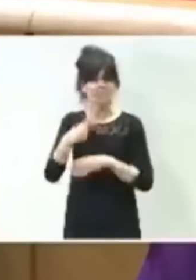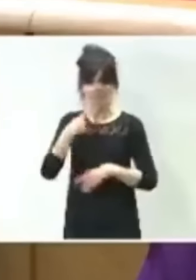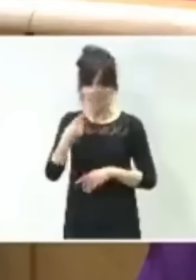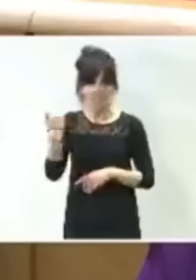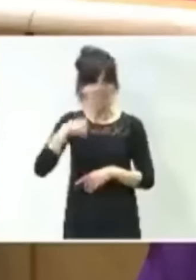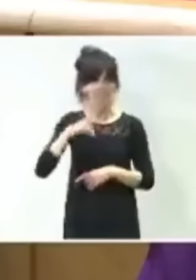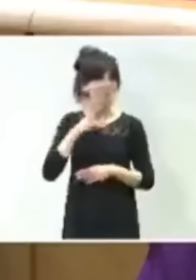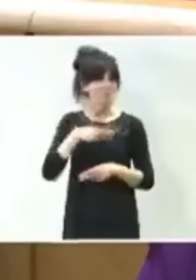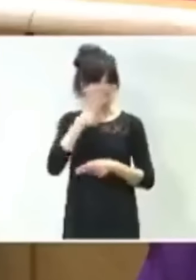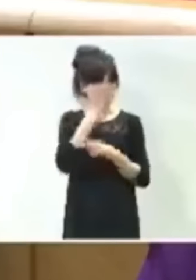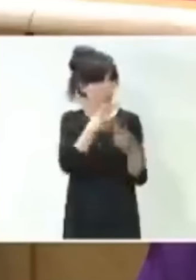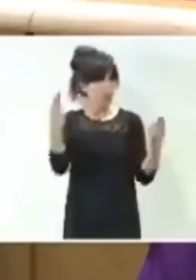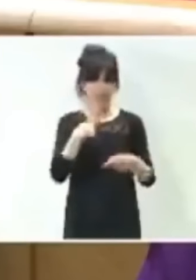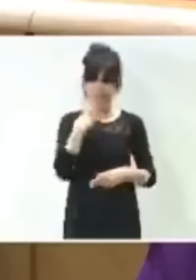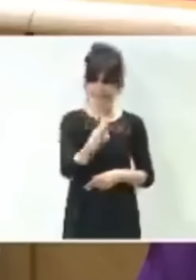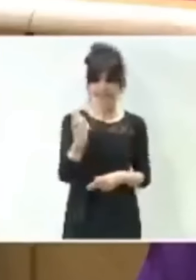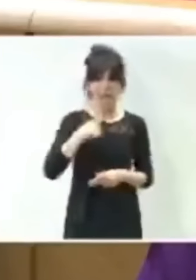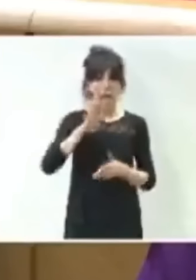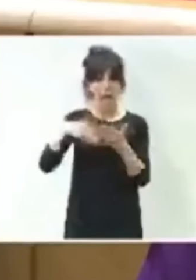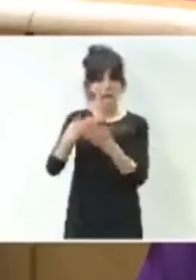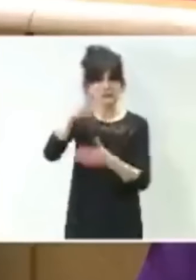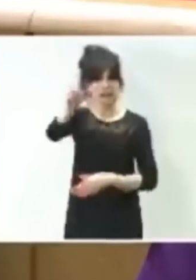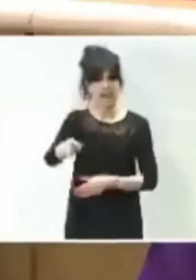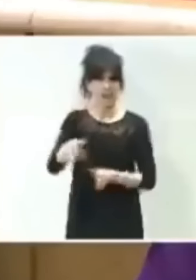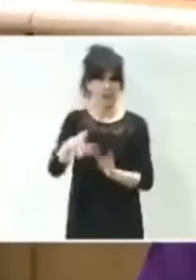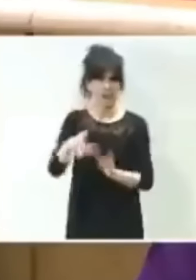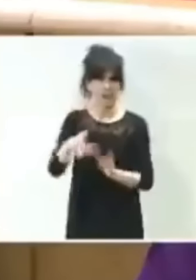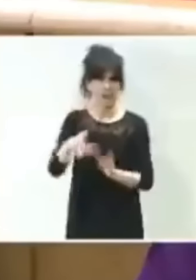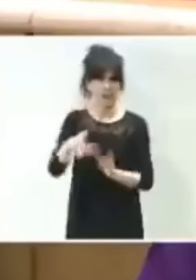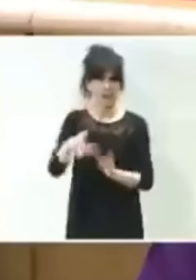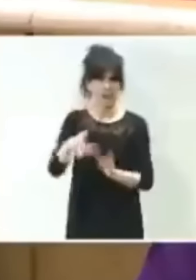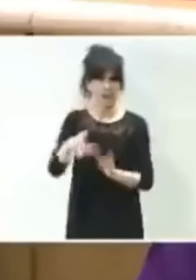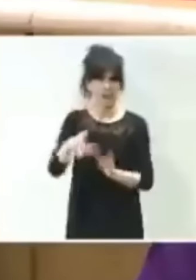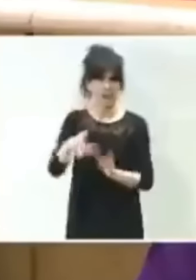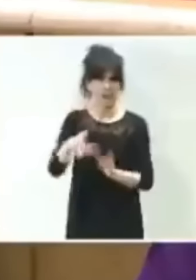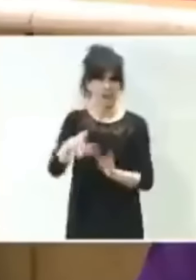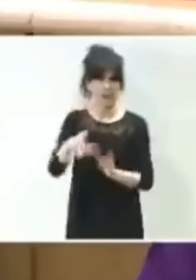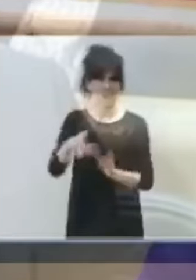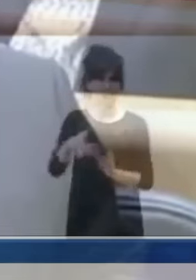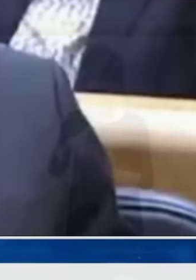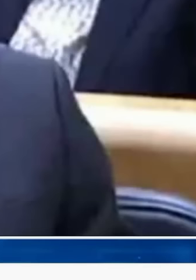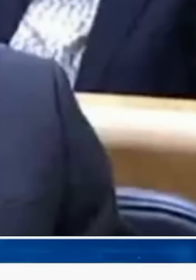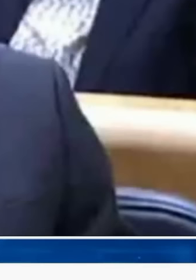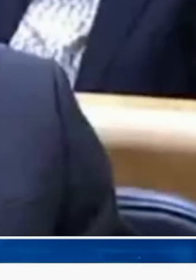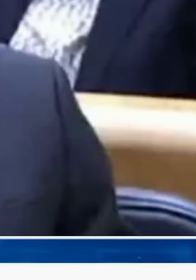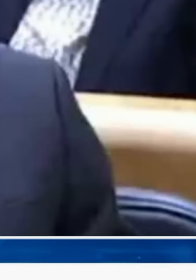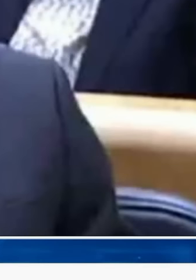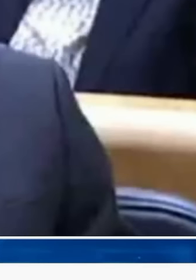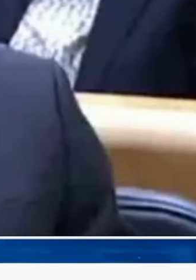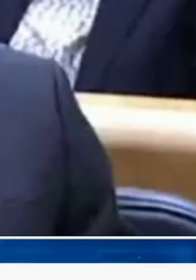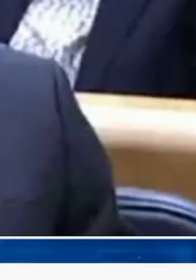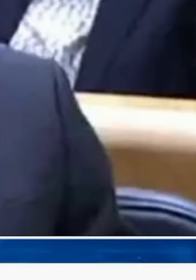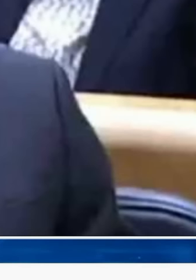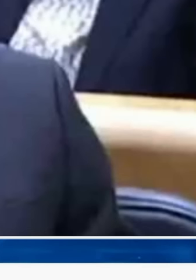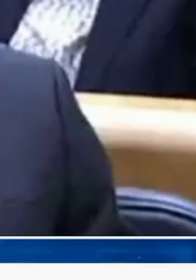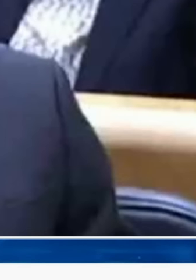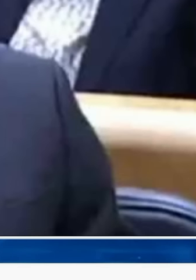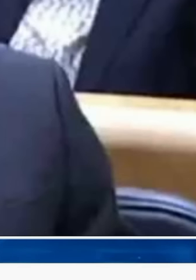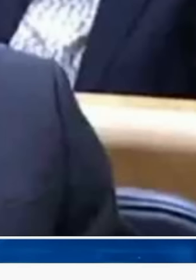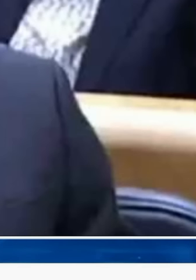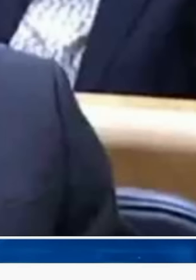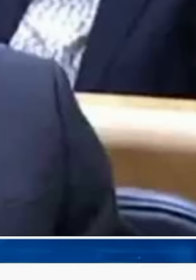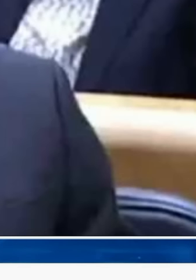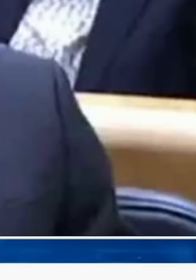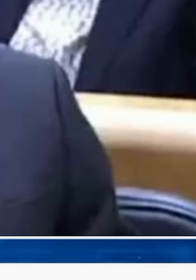medios públicos. Lo sabe todo el mundo, lo sabe hasta usted, pero le estropea la mentira, claro. Como pueden darse cuenta, así respondió de manera